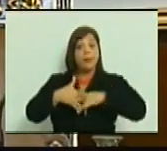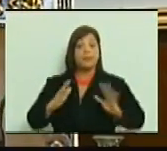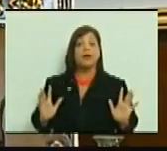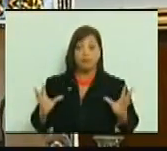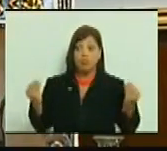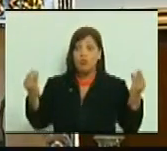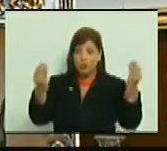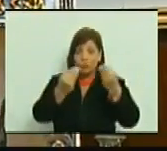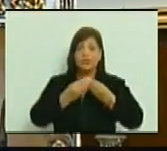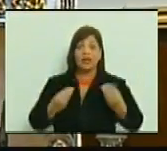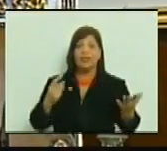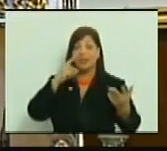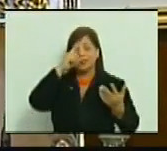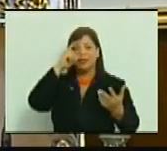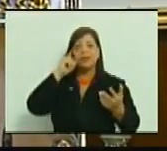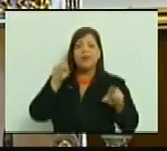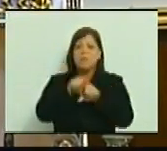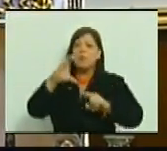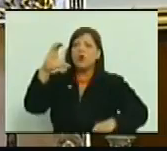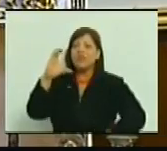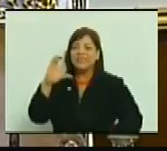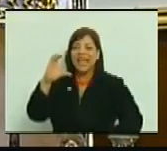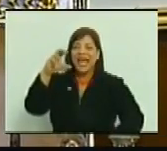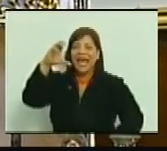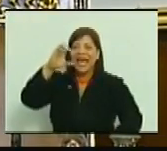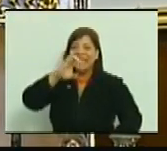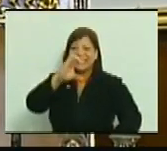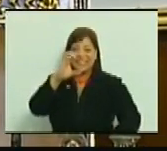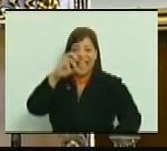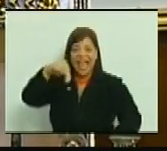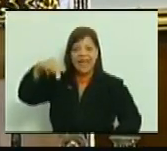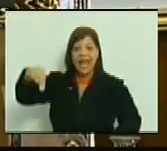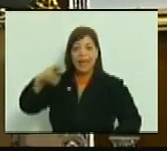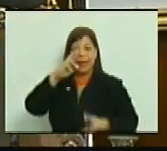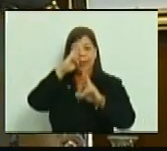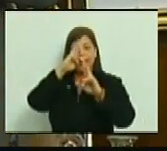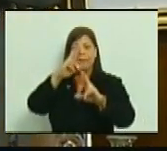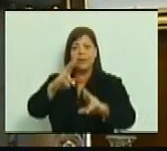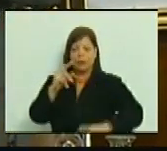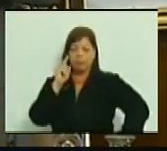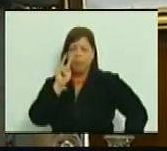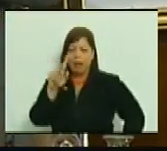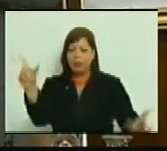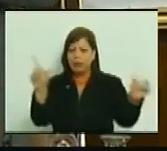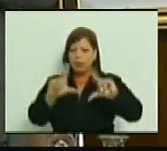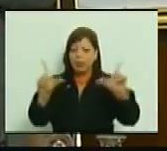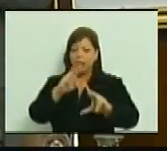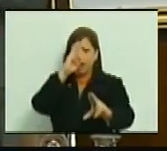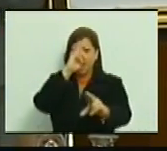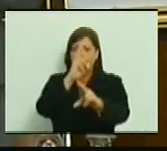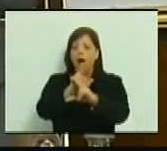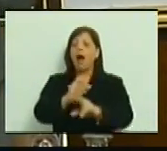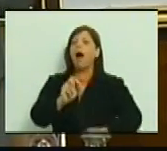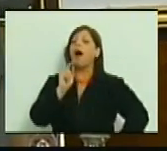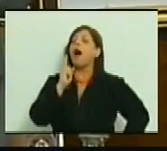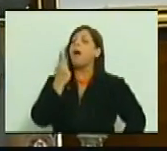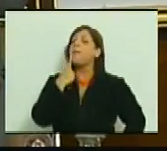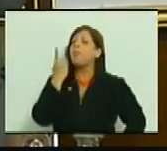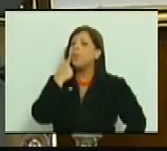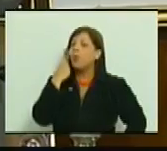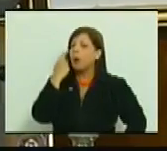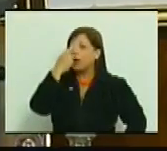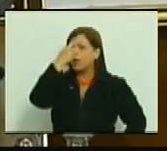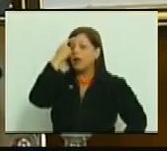Y vean el mismo CNN, la actitud que tiene hoy, es de reconocimiento. Hemos